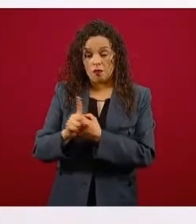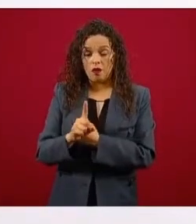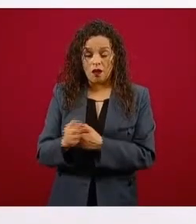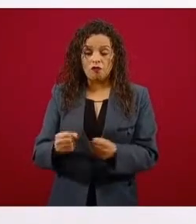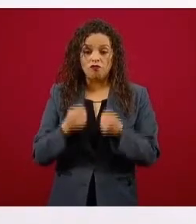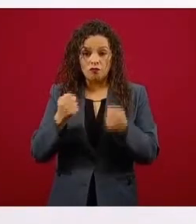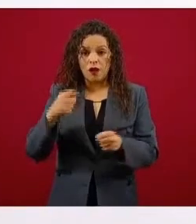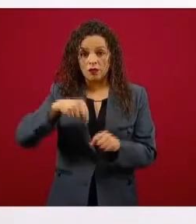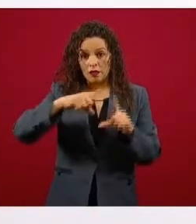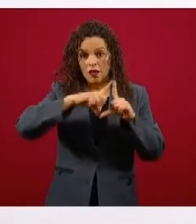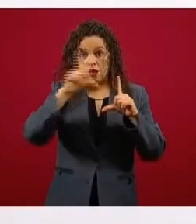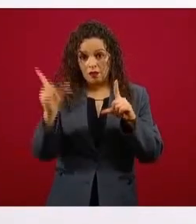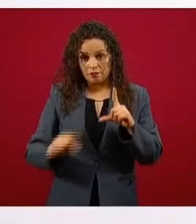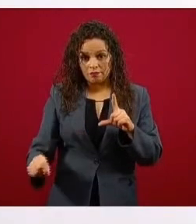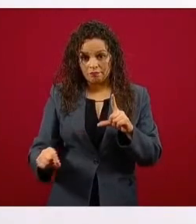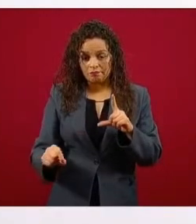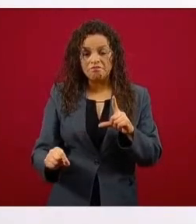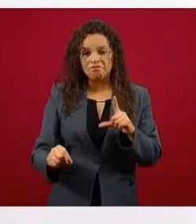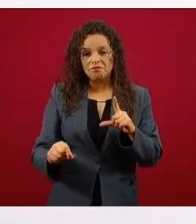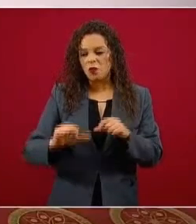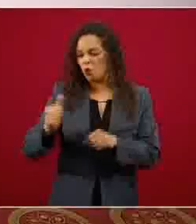secundario todo lo demás.